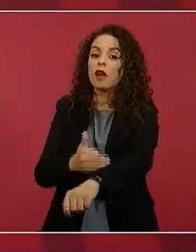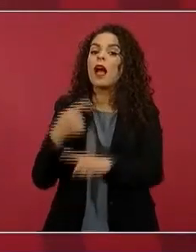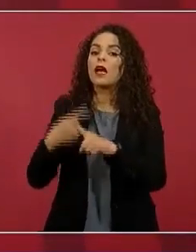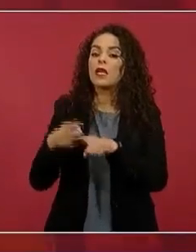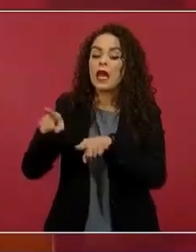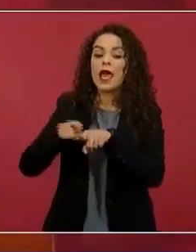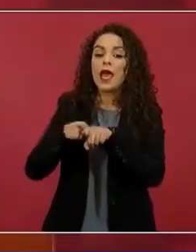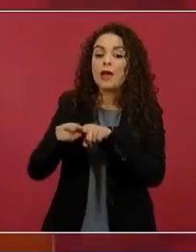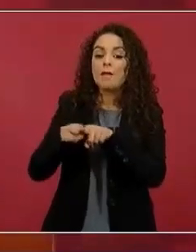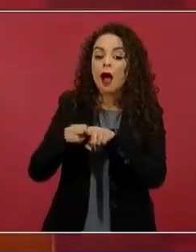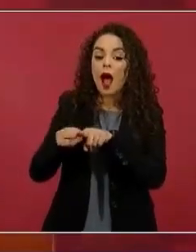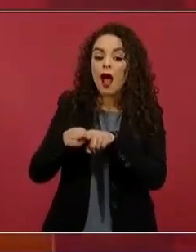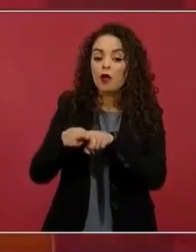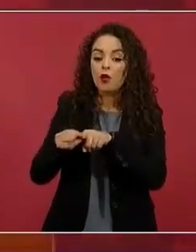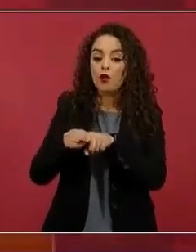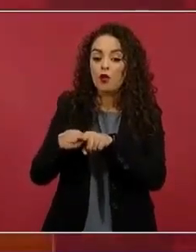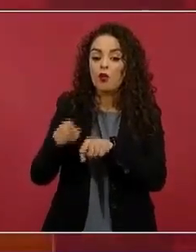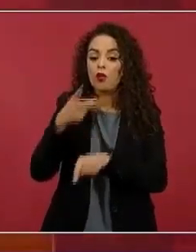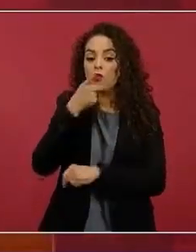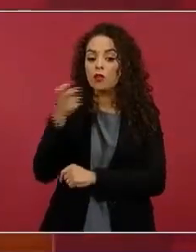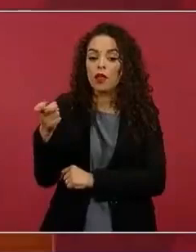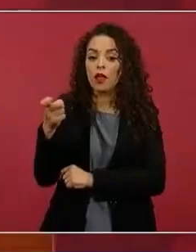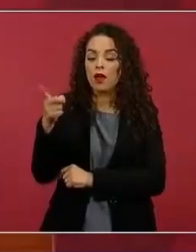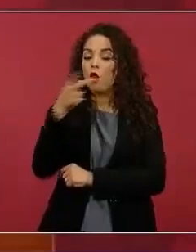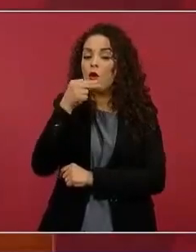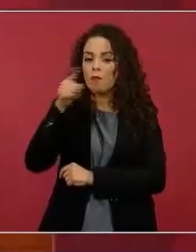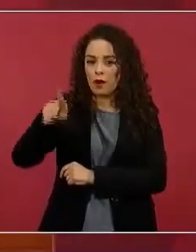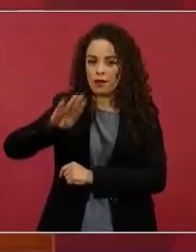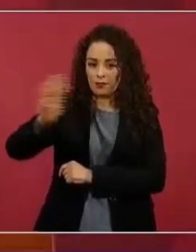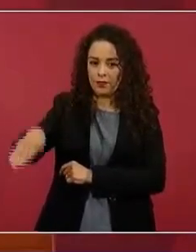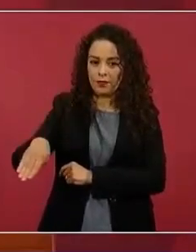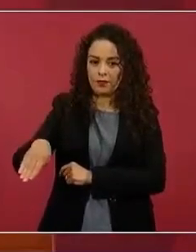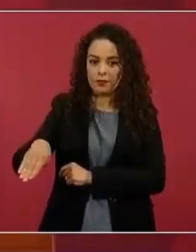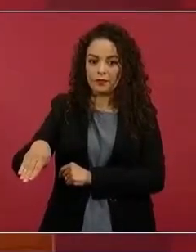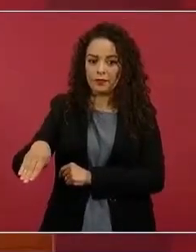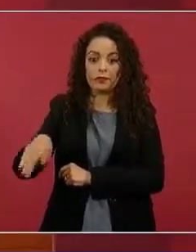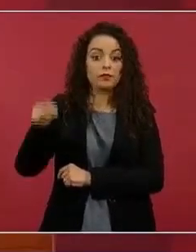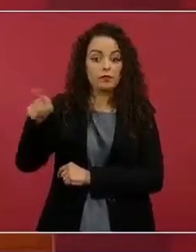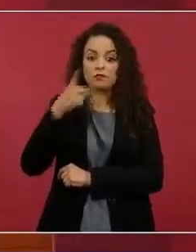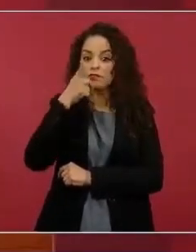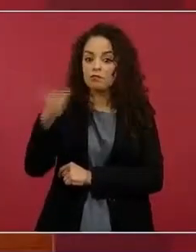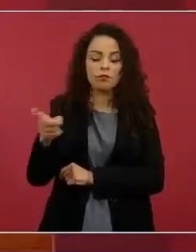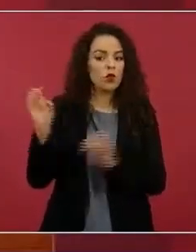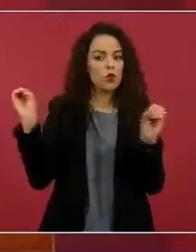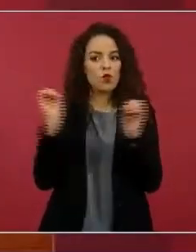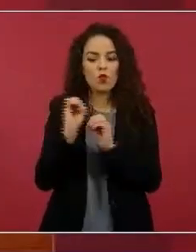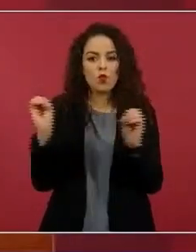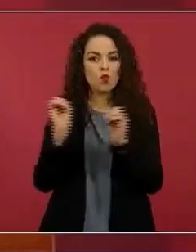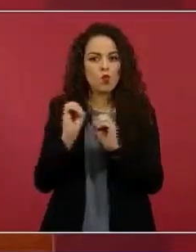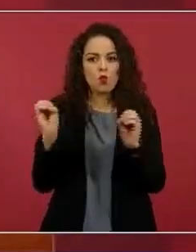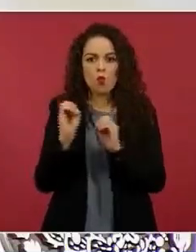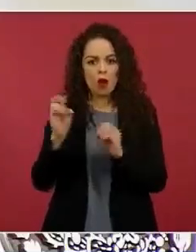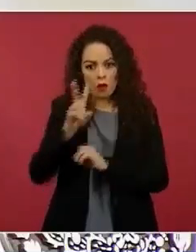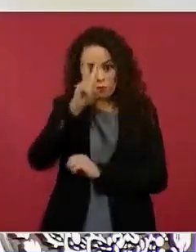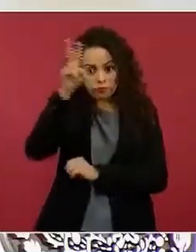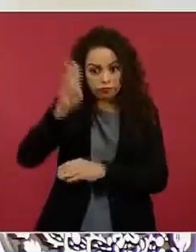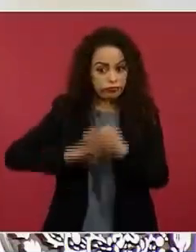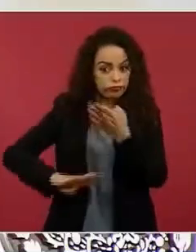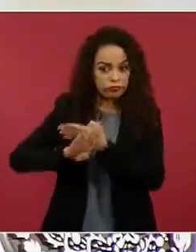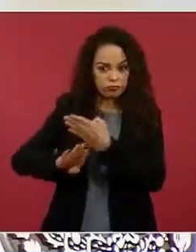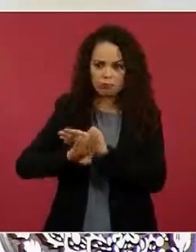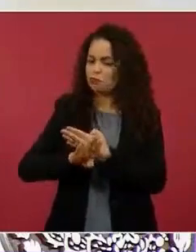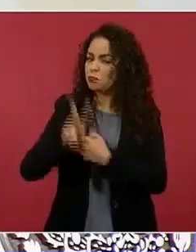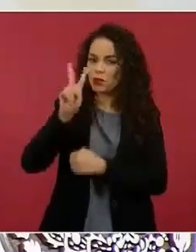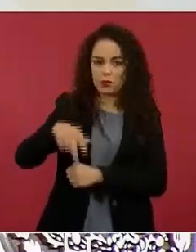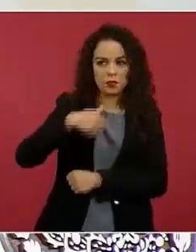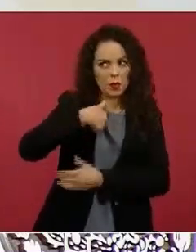hermano del periodista. Y él nos aclaró que no había pasado eso, que él